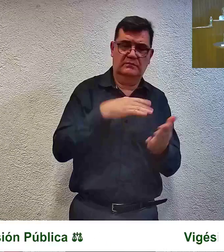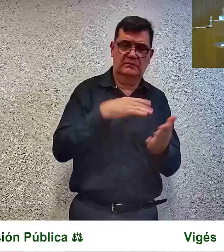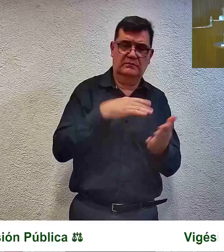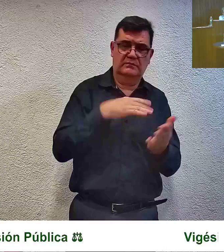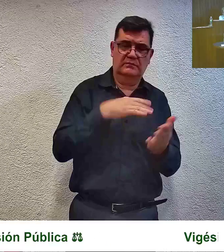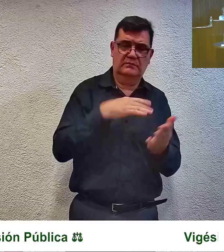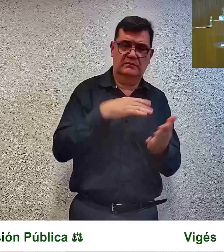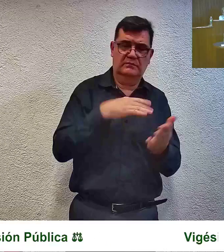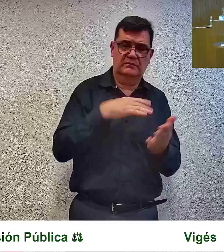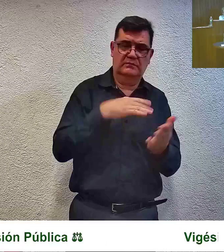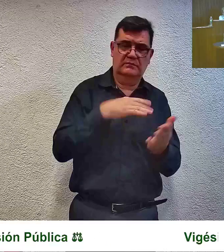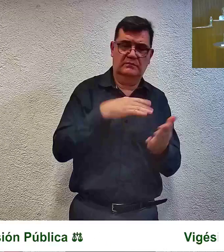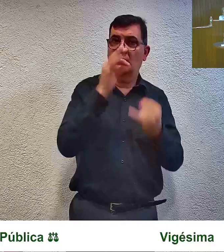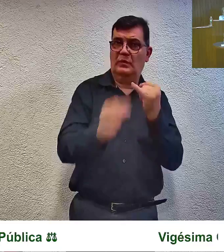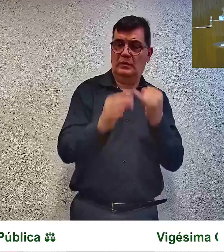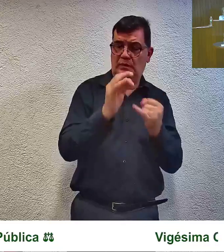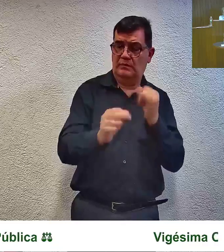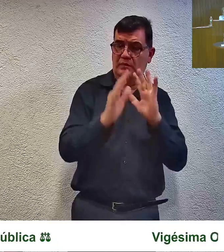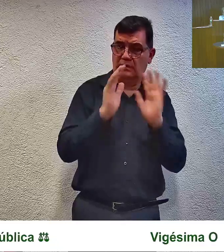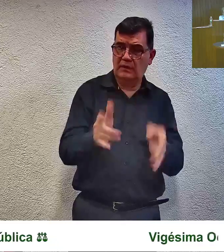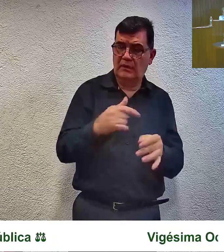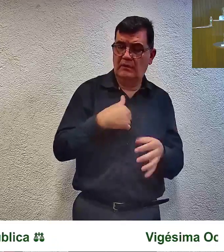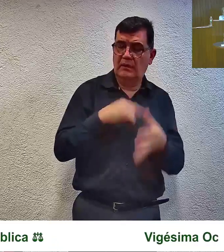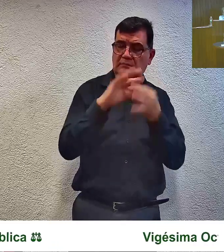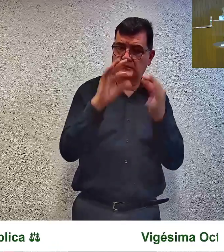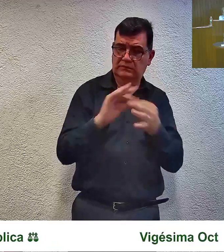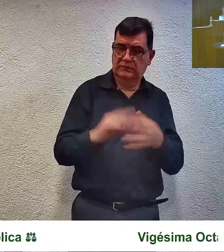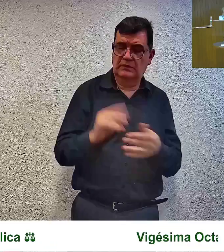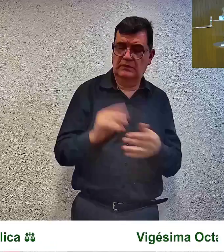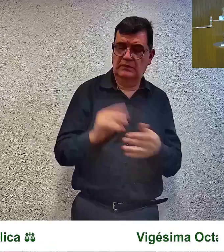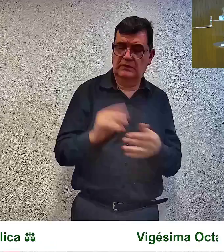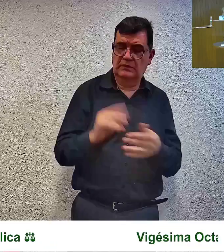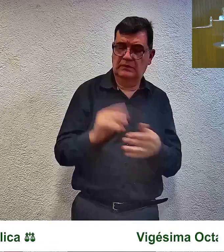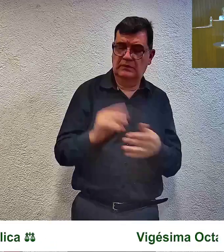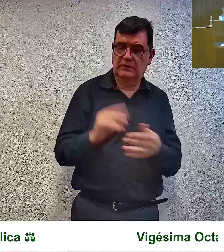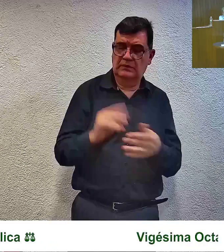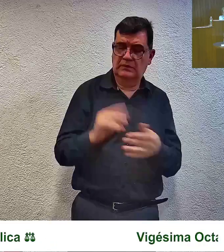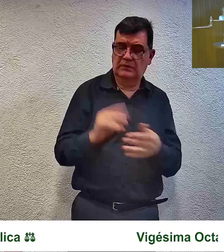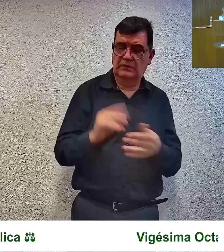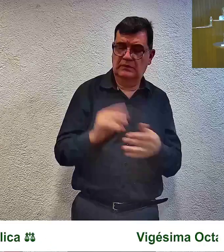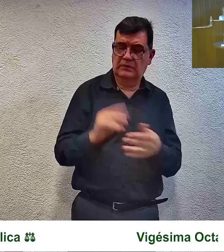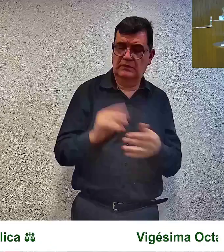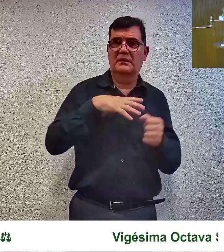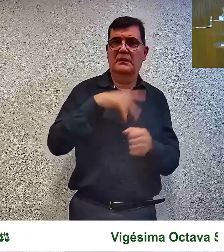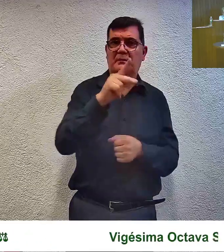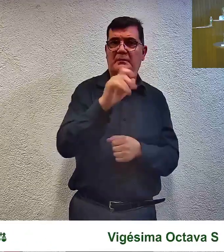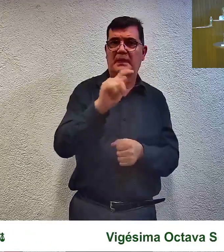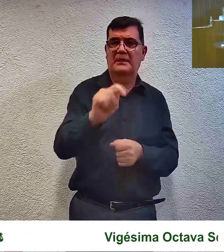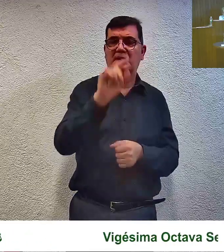concluido. Finalmente, doy cuenta con el proyecto de acuerdo plenario dictado dentro del expediente PES